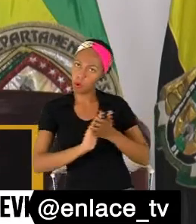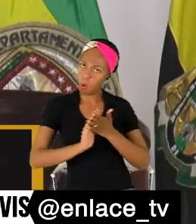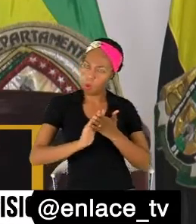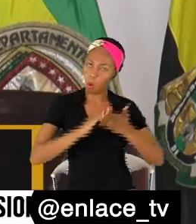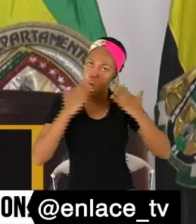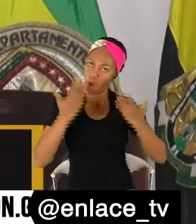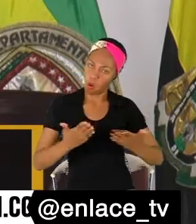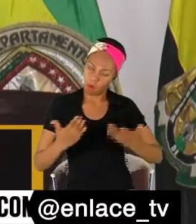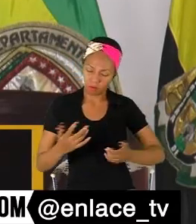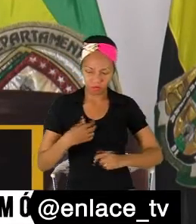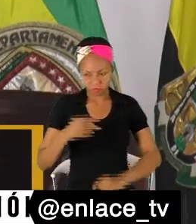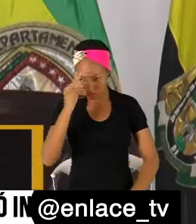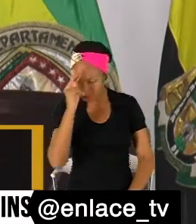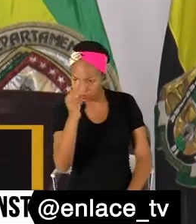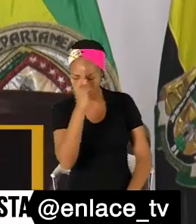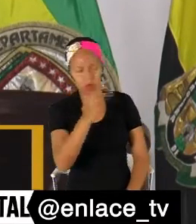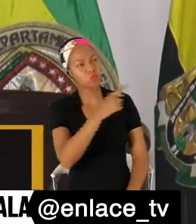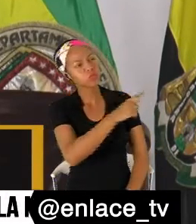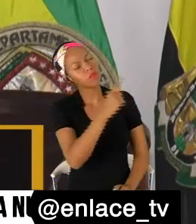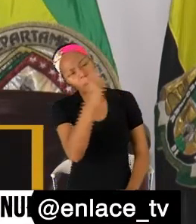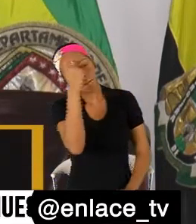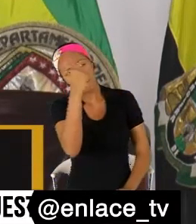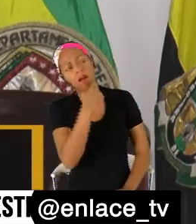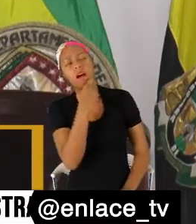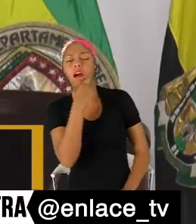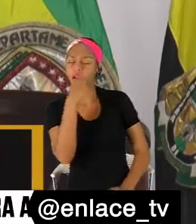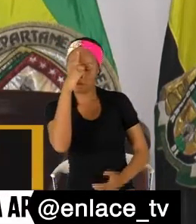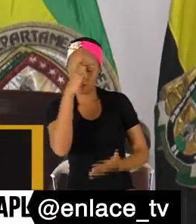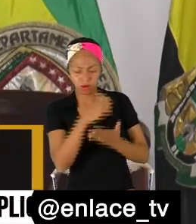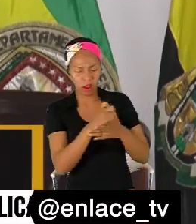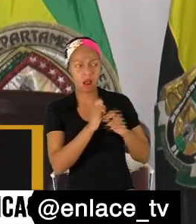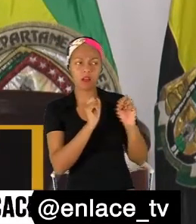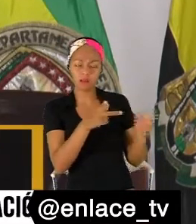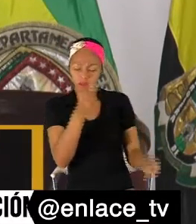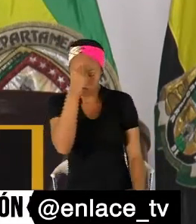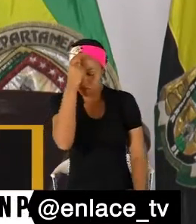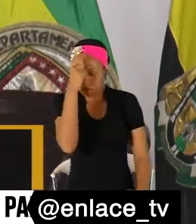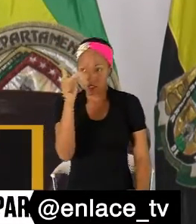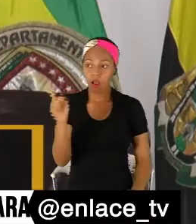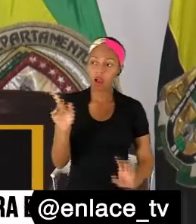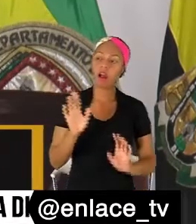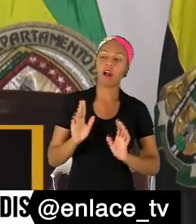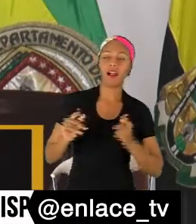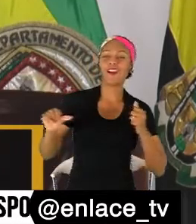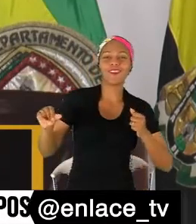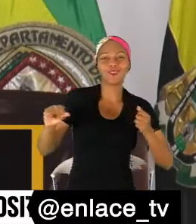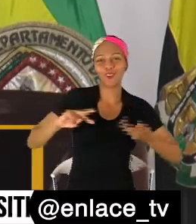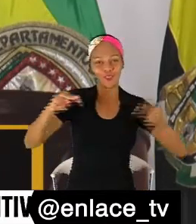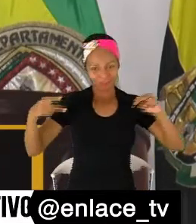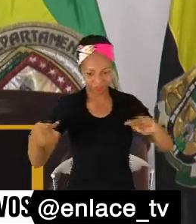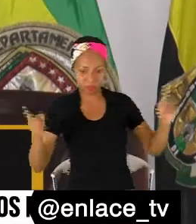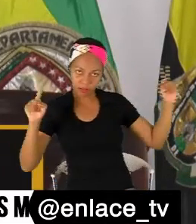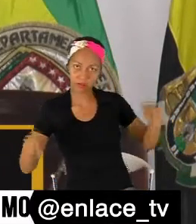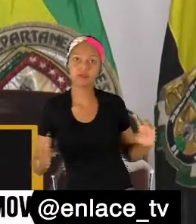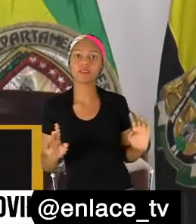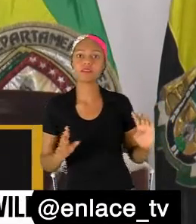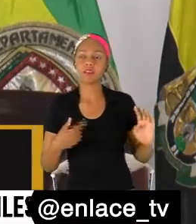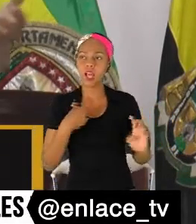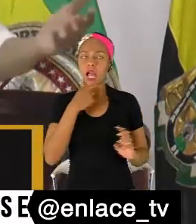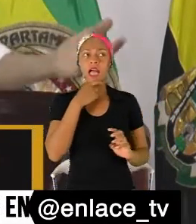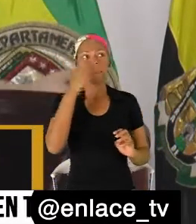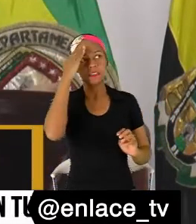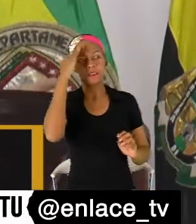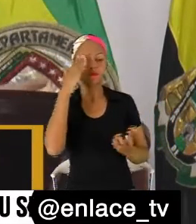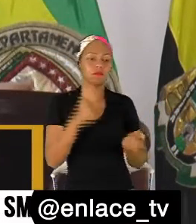es el punto de vista del otro y que el otro entienda el punto de vista mío, y comprendiendo que tenemos que construir juntos, que Dios